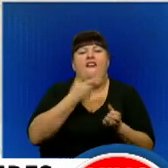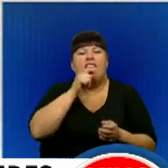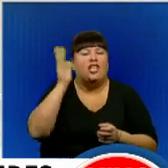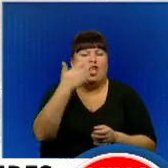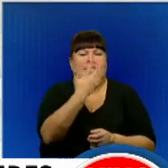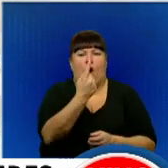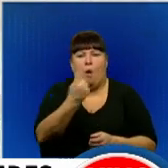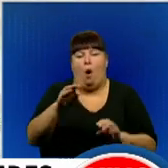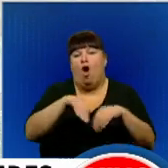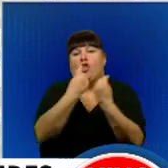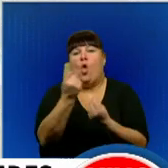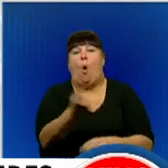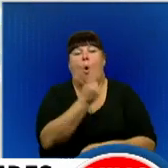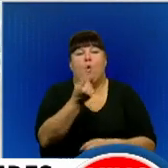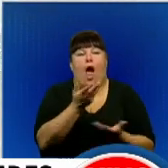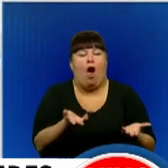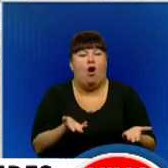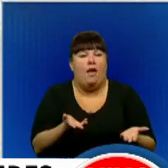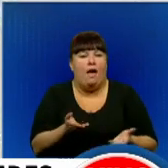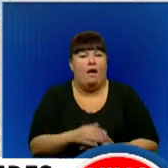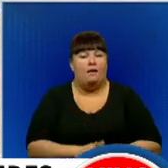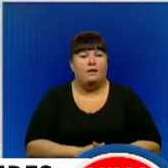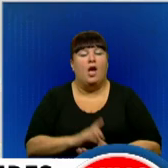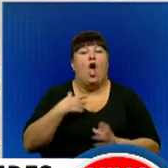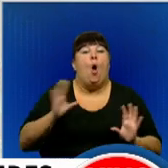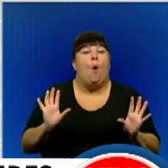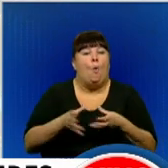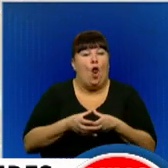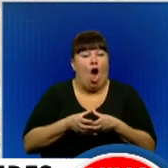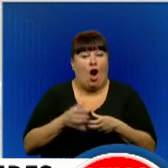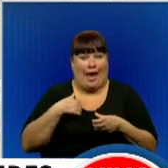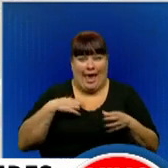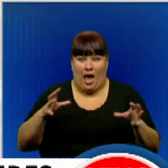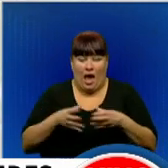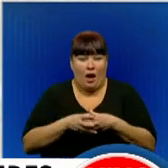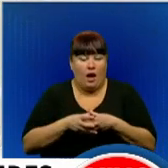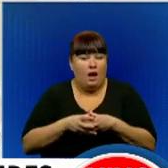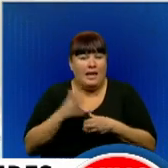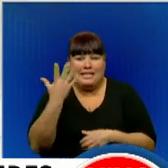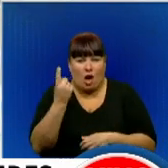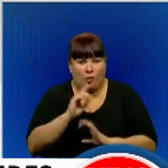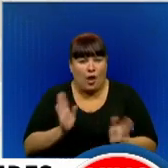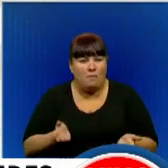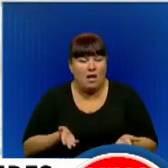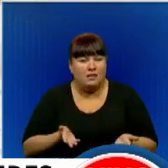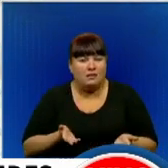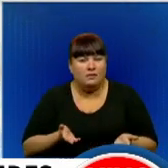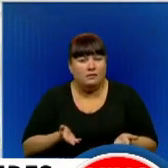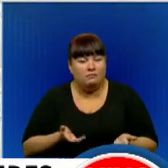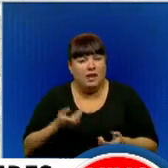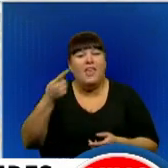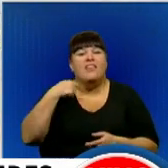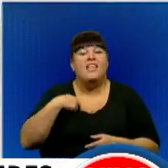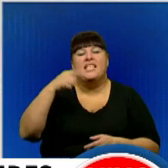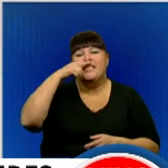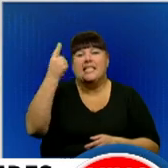cinco minutos más se hablan una hora el bloque nuestro cinco minutos no habían dado